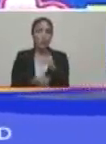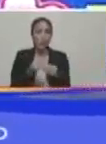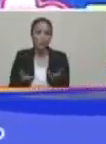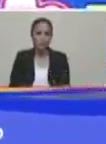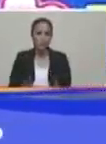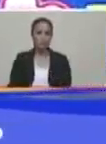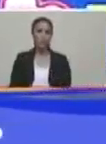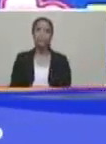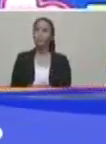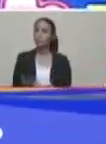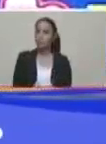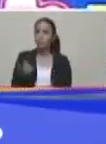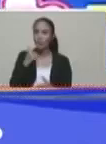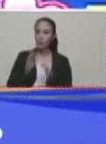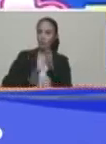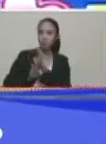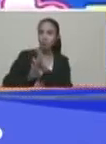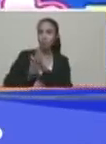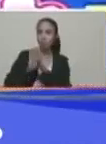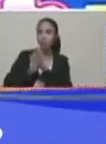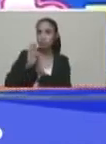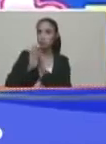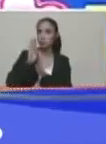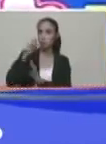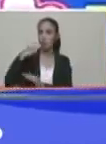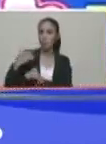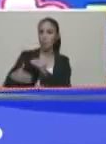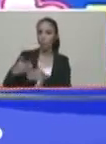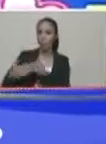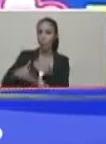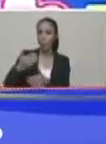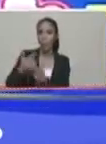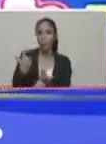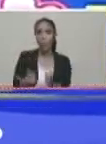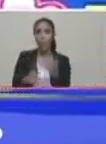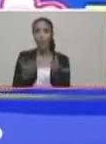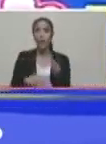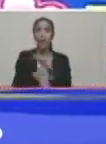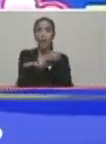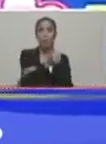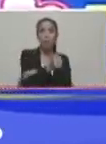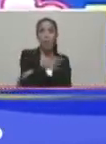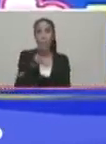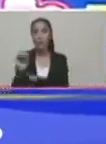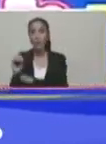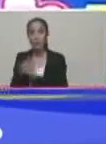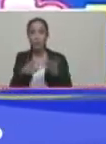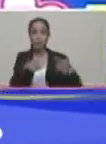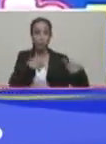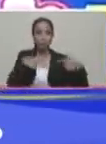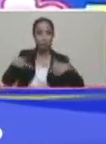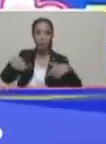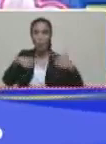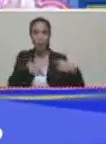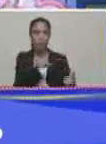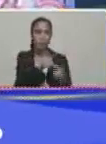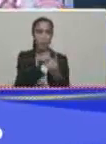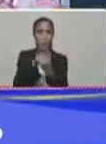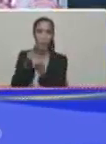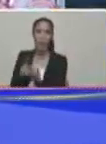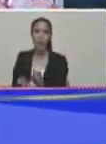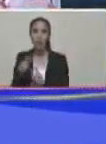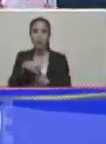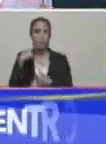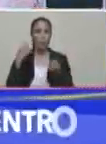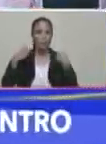con el crecimiento hacia las áreas de salud integral comunitaria, que abarcan entre 10 y 20 consultorios populares, una sala de rehabilitación, un centro de